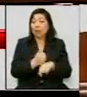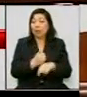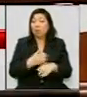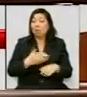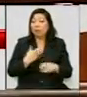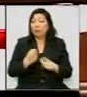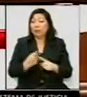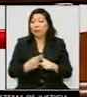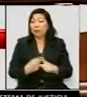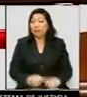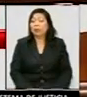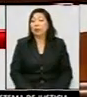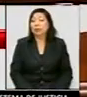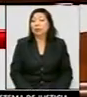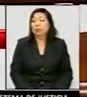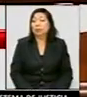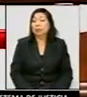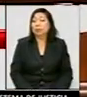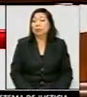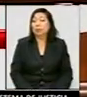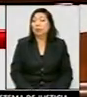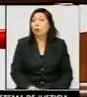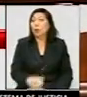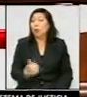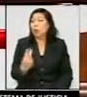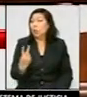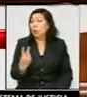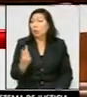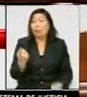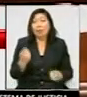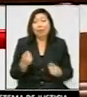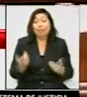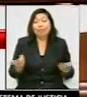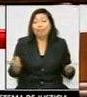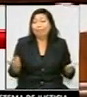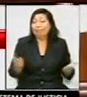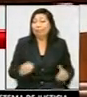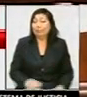pueda exonerar. Lo que pasa es que las otras dos bancadas que no estaban de acuerdo, claro,